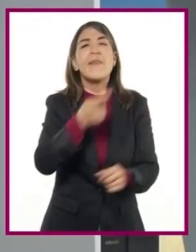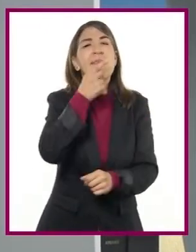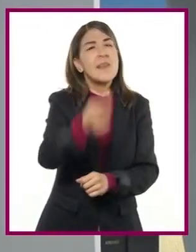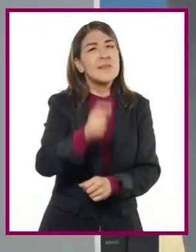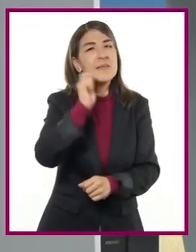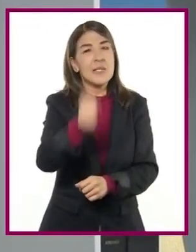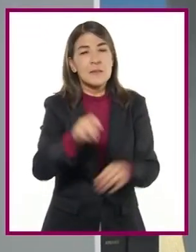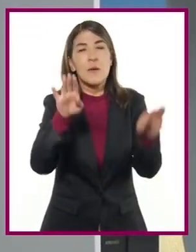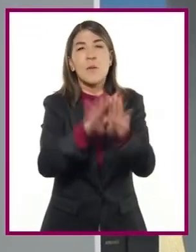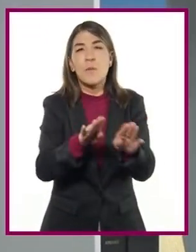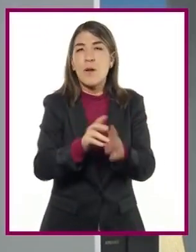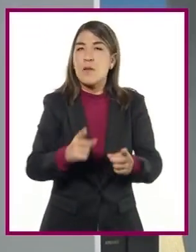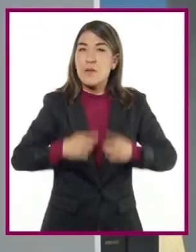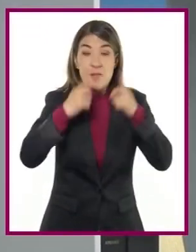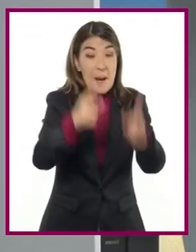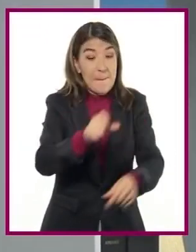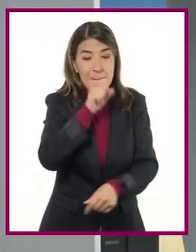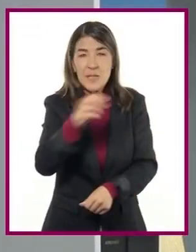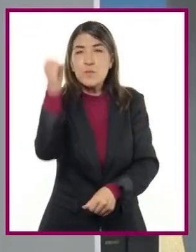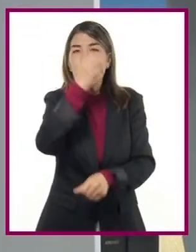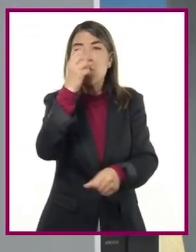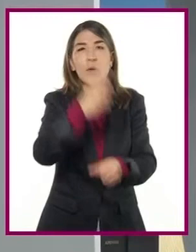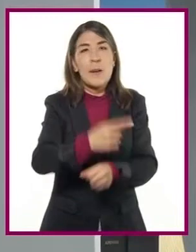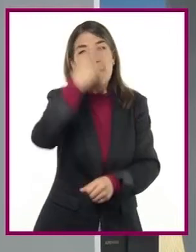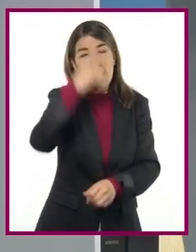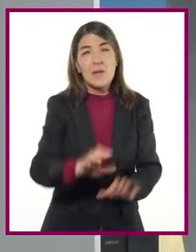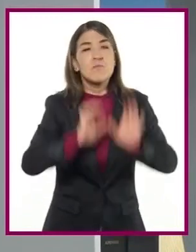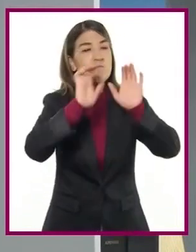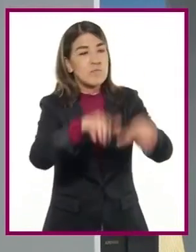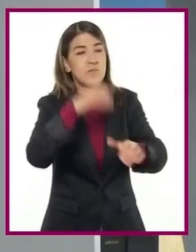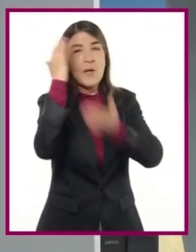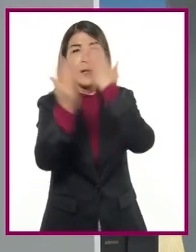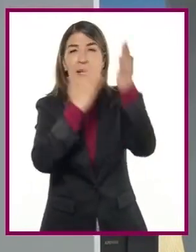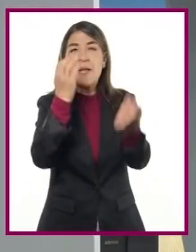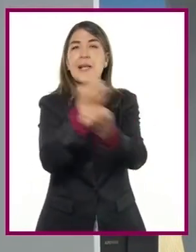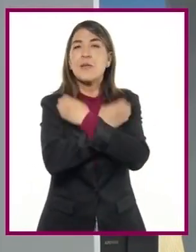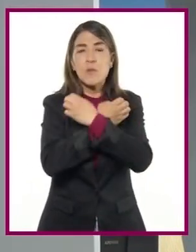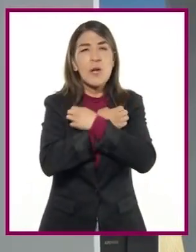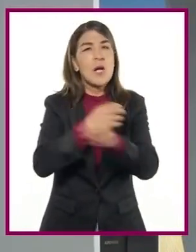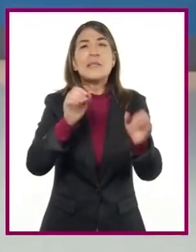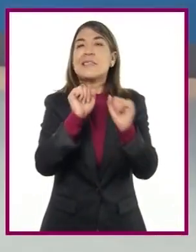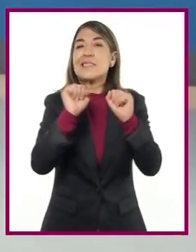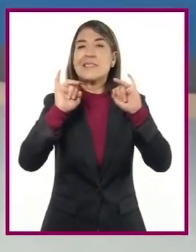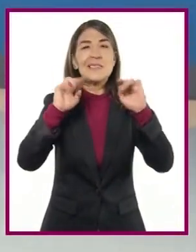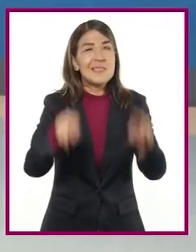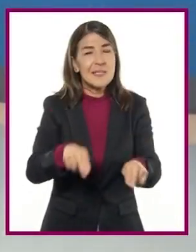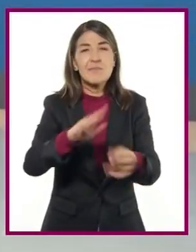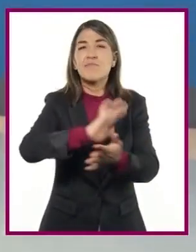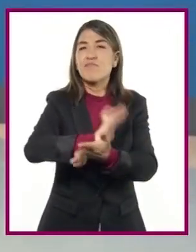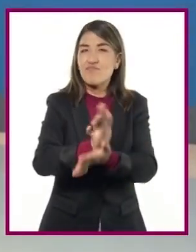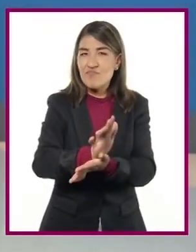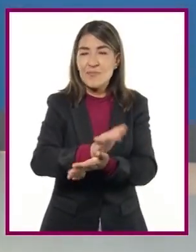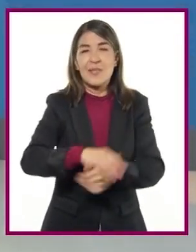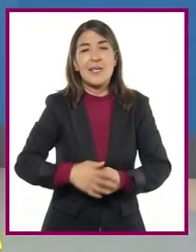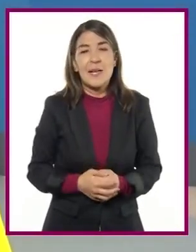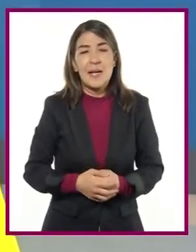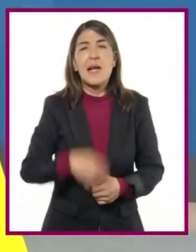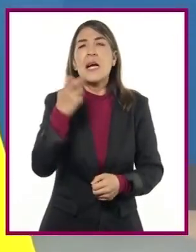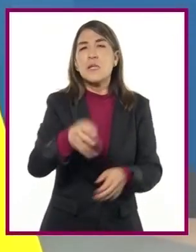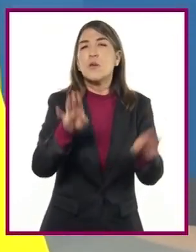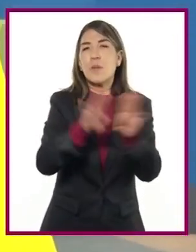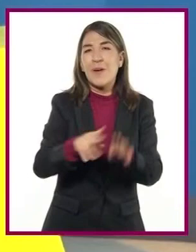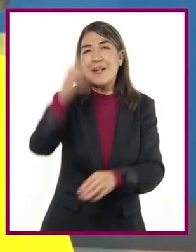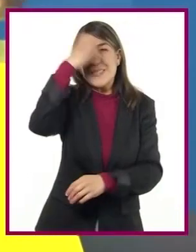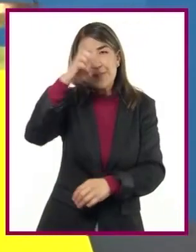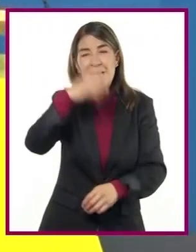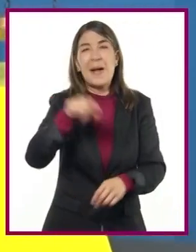habla de brindar las mismas oportunidades de acceso a la educación sin discriminación. Con las experiencias que nos